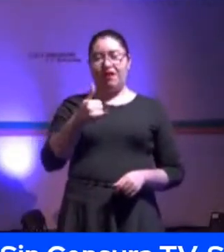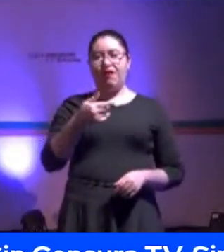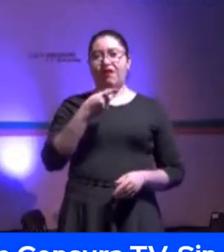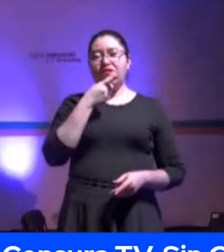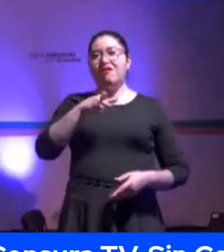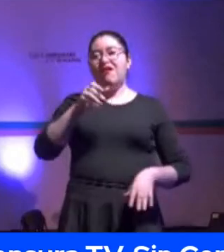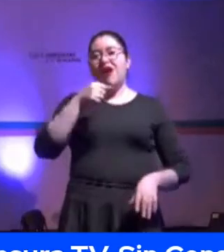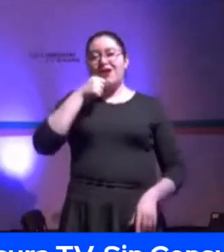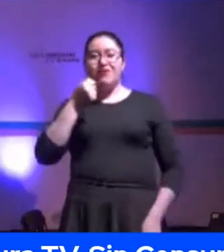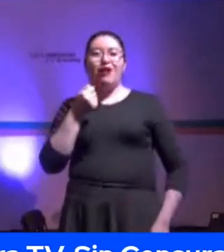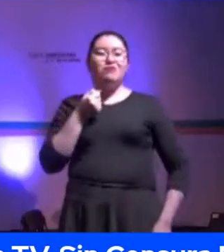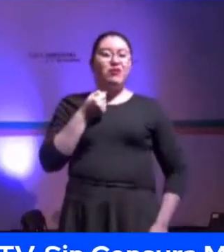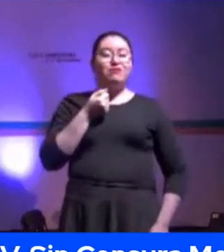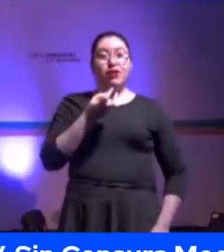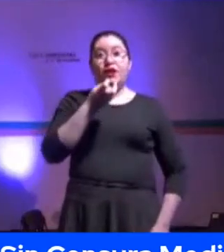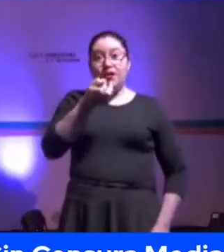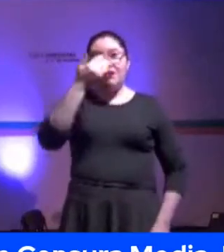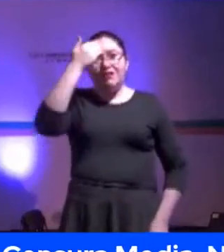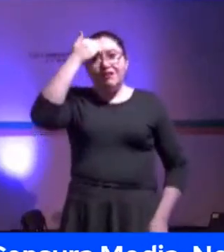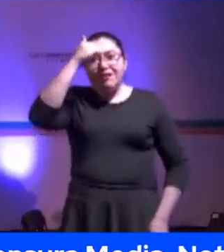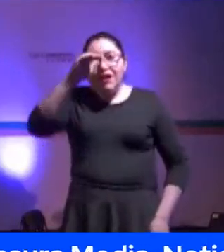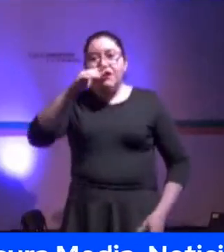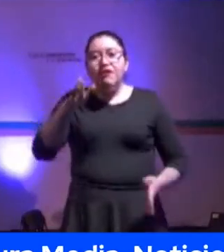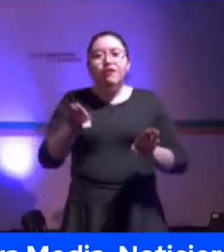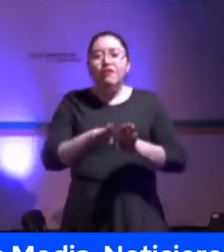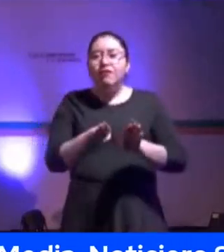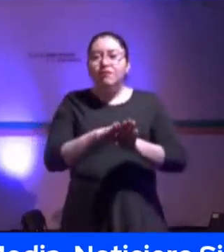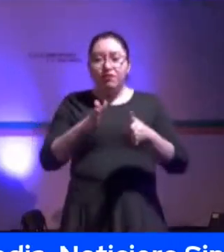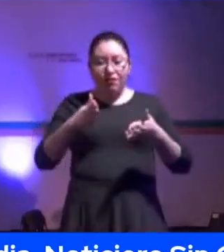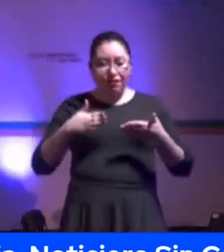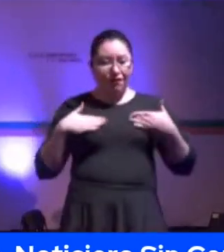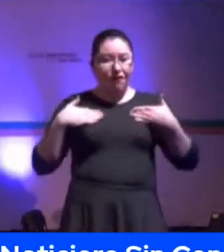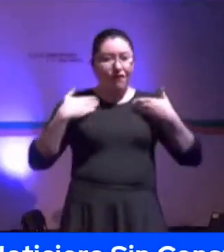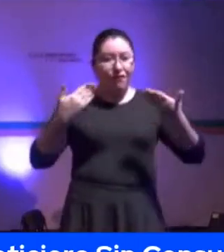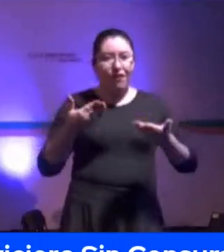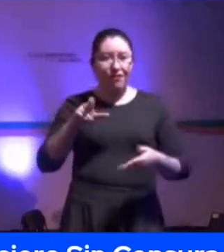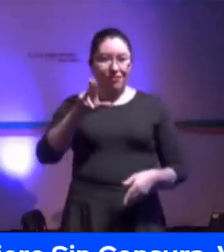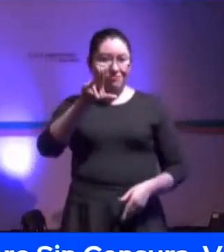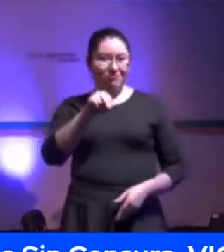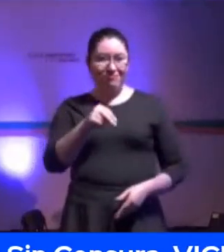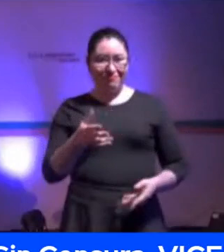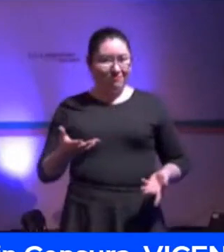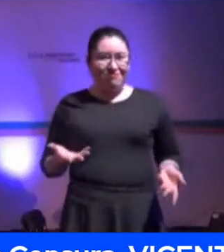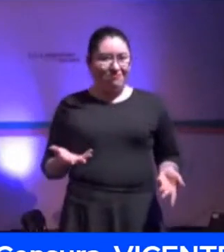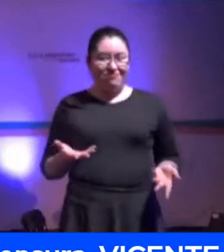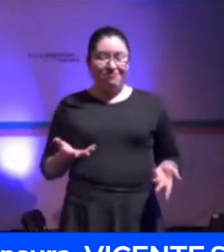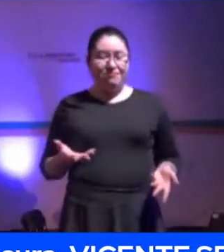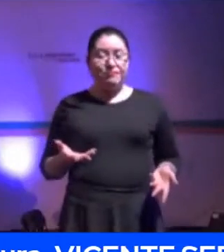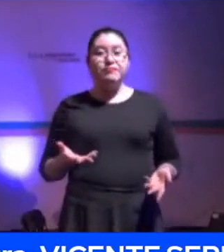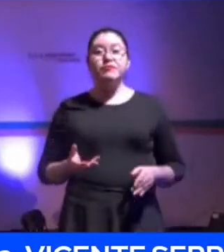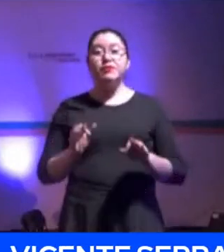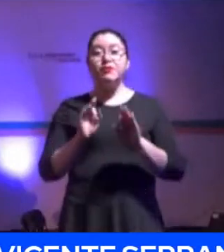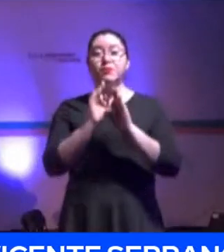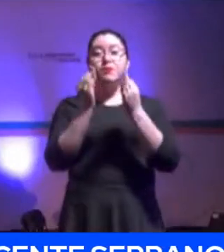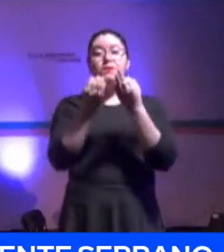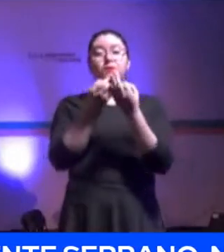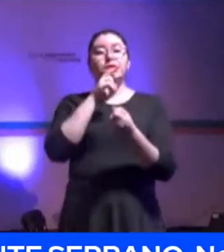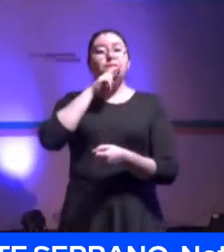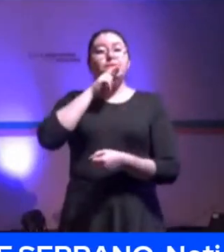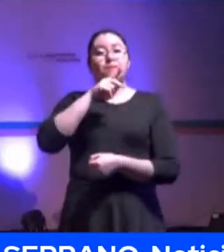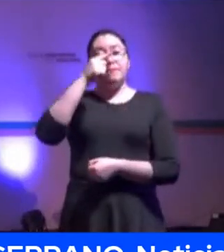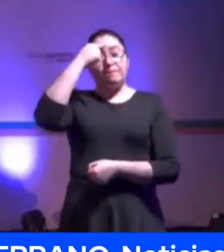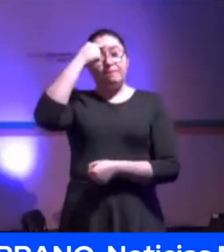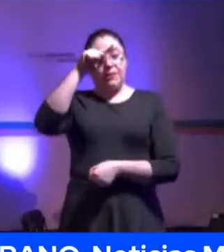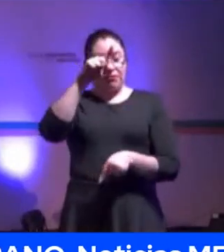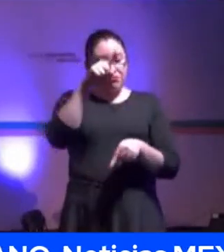es obvio que ese tipo de cosas no dan confianza. ¿Cuál es la mejor forma para erradicar esas